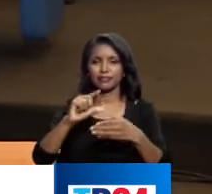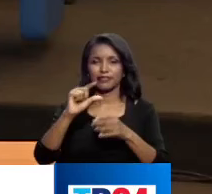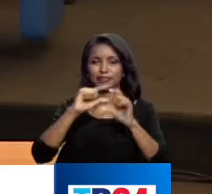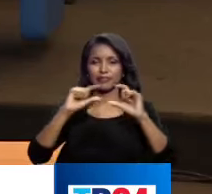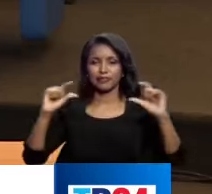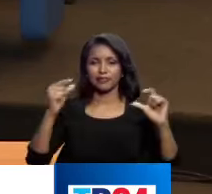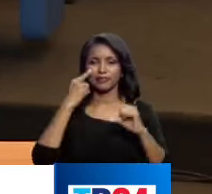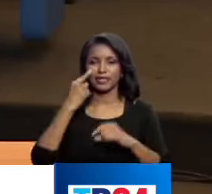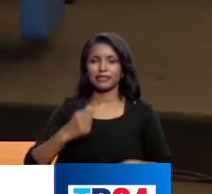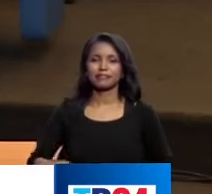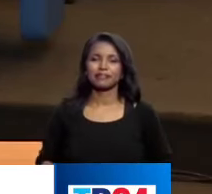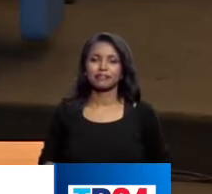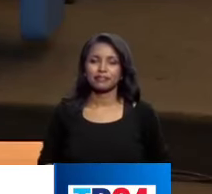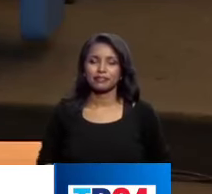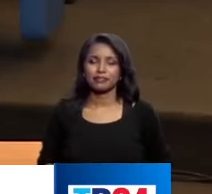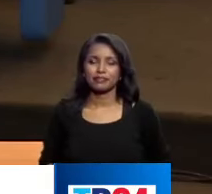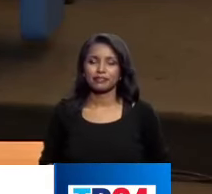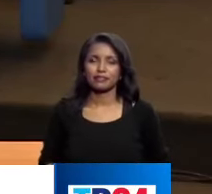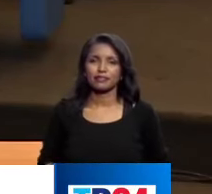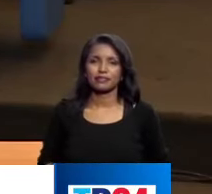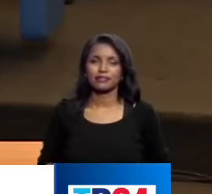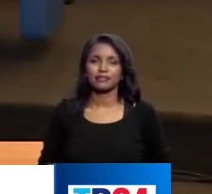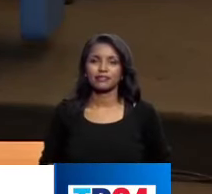Su pregunta es la siguiente.